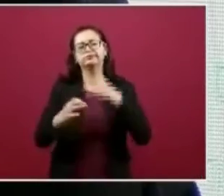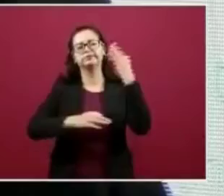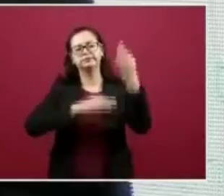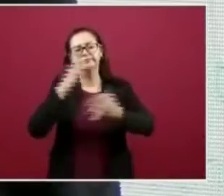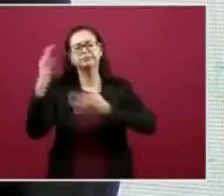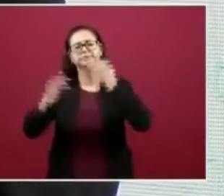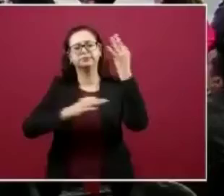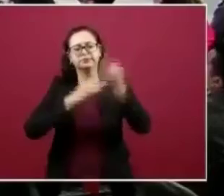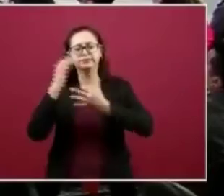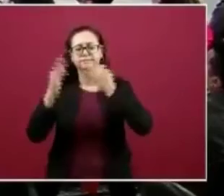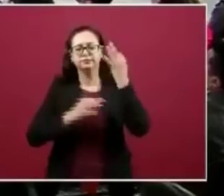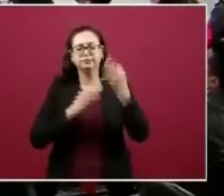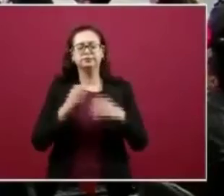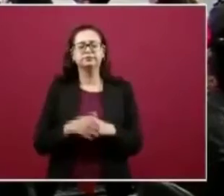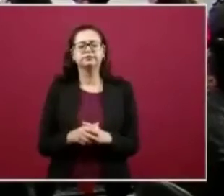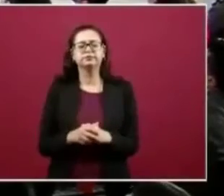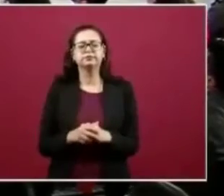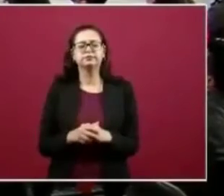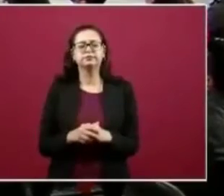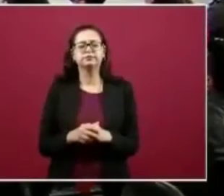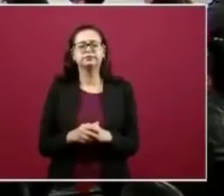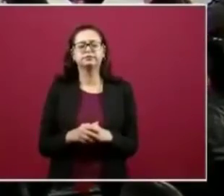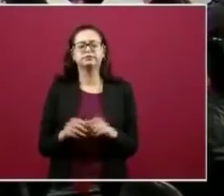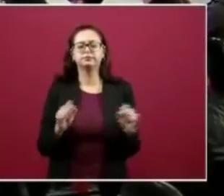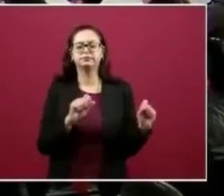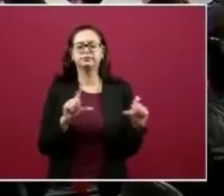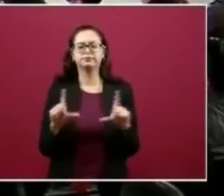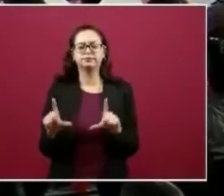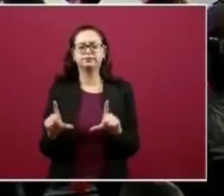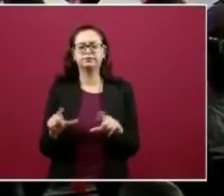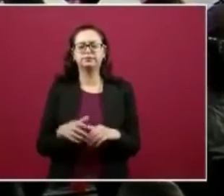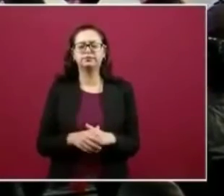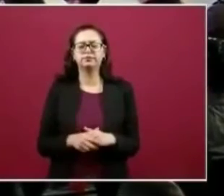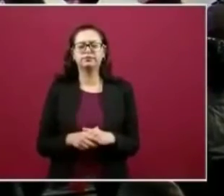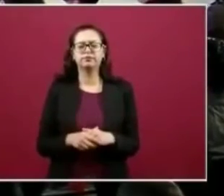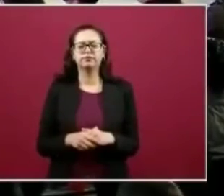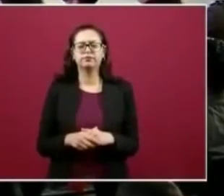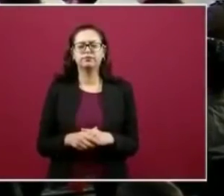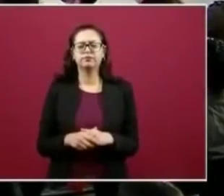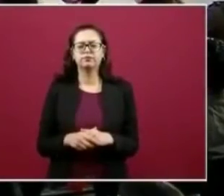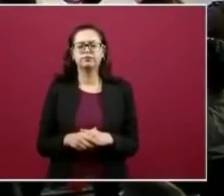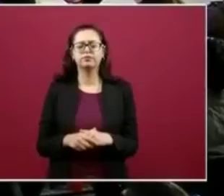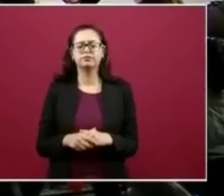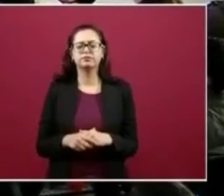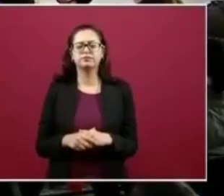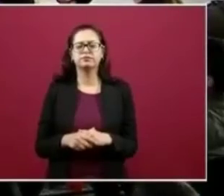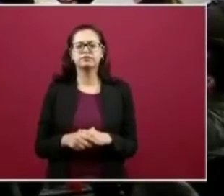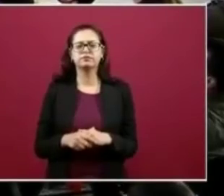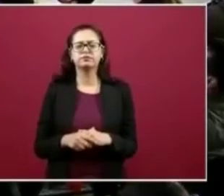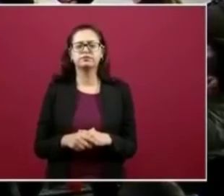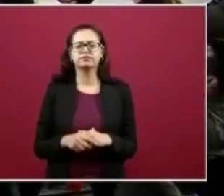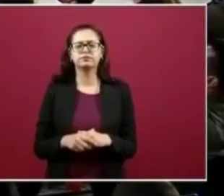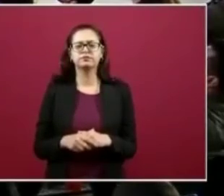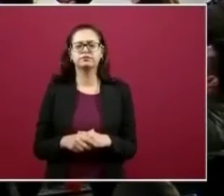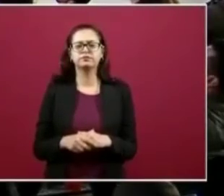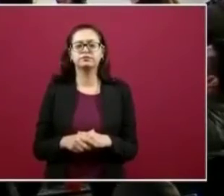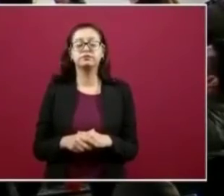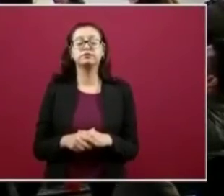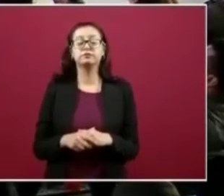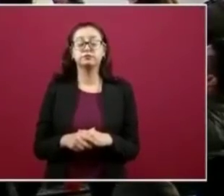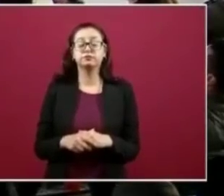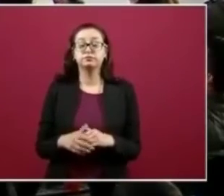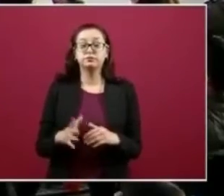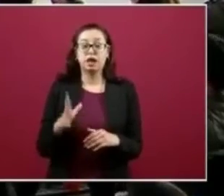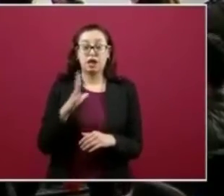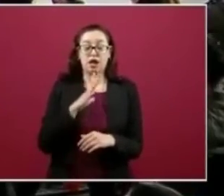Vamos a hacer la siguiente, por favor. Una revisión de los registros de casos de